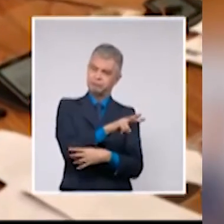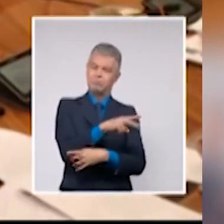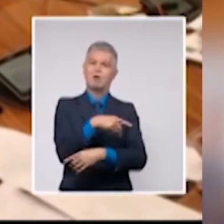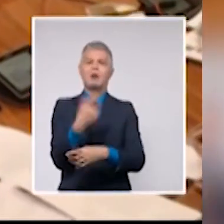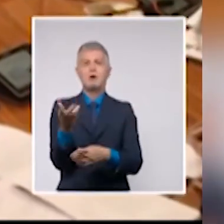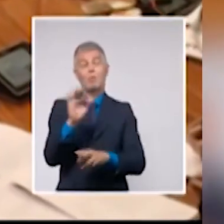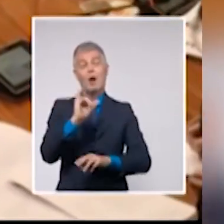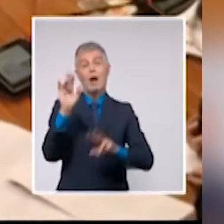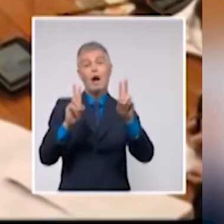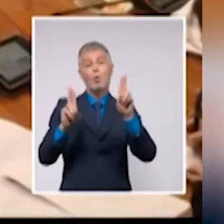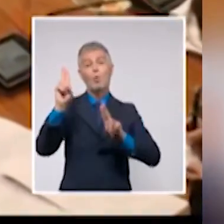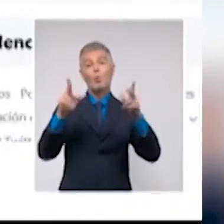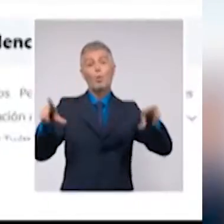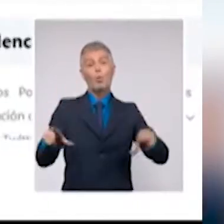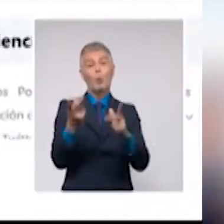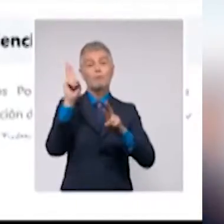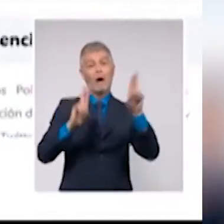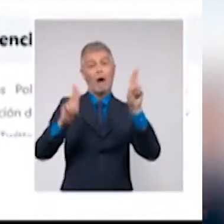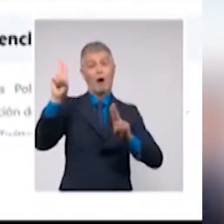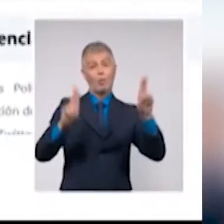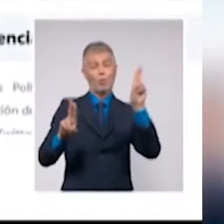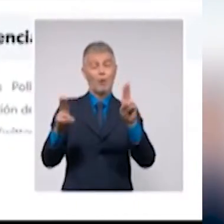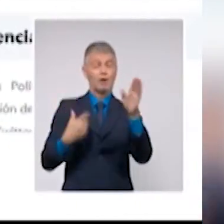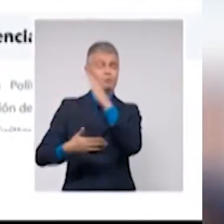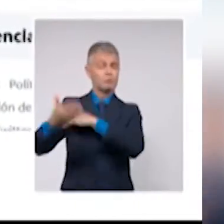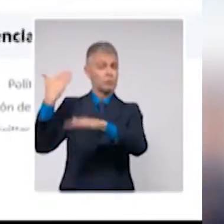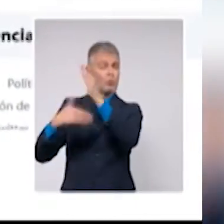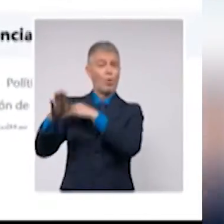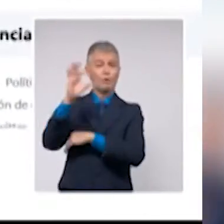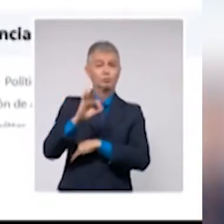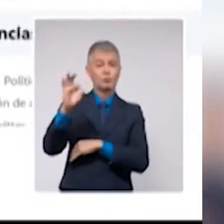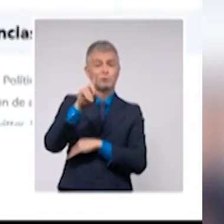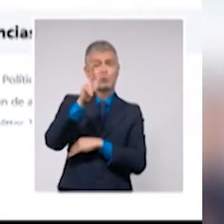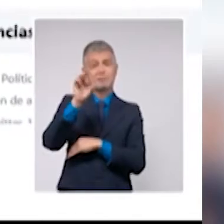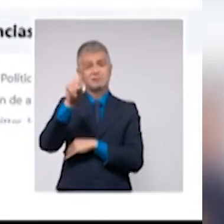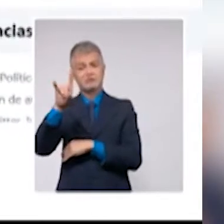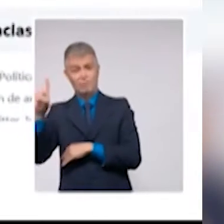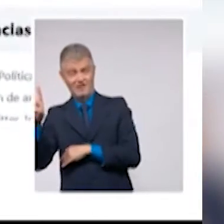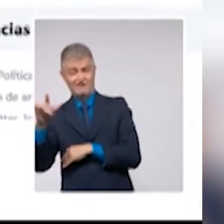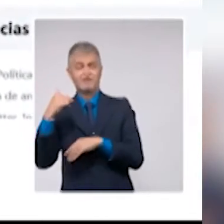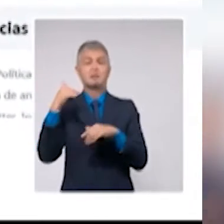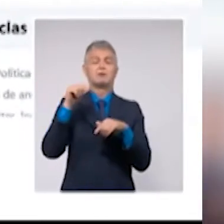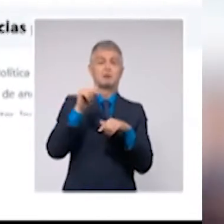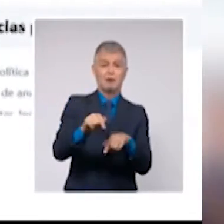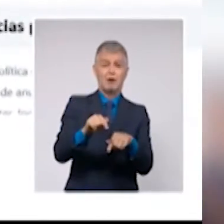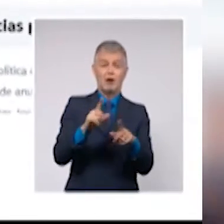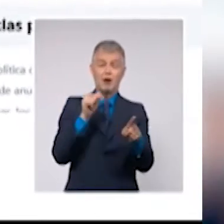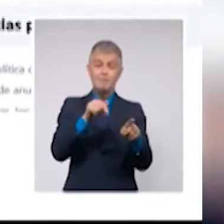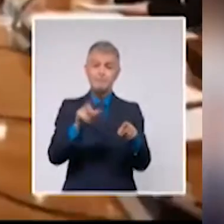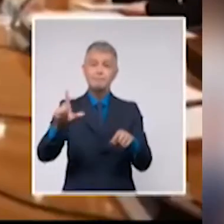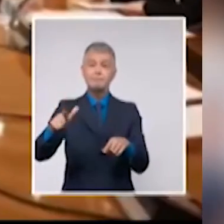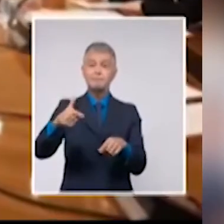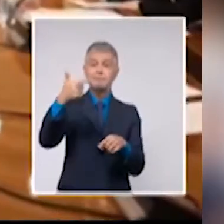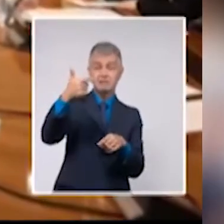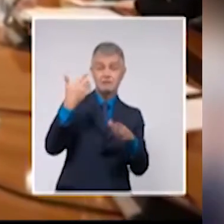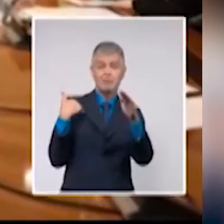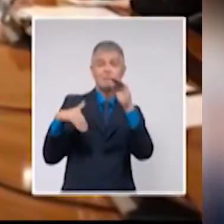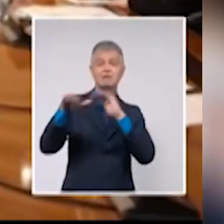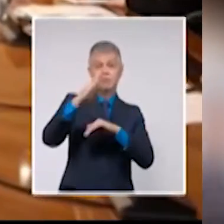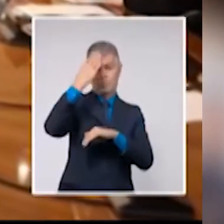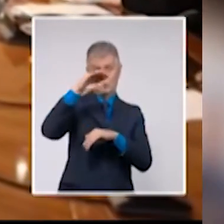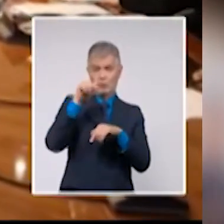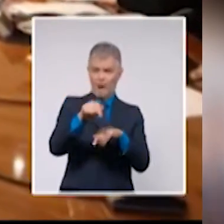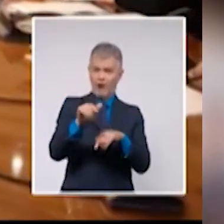industria médico-farmacéutica y la científico-técnica sobresalen entre las áreas de interés mutuo según prensa latina